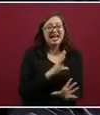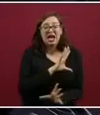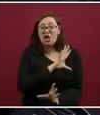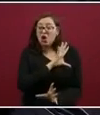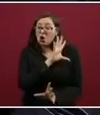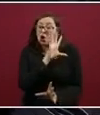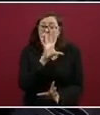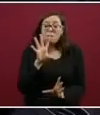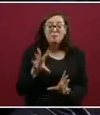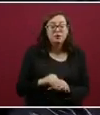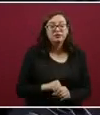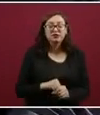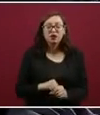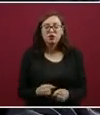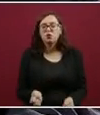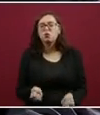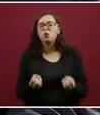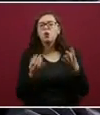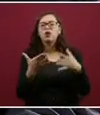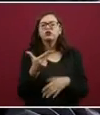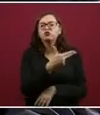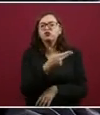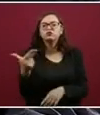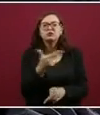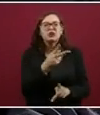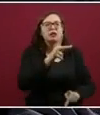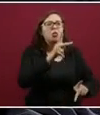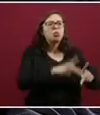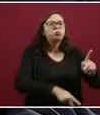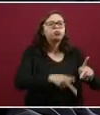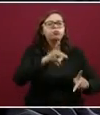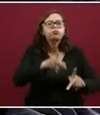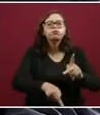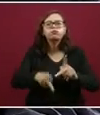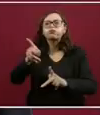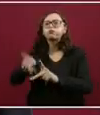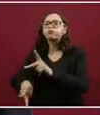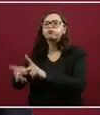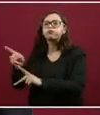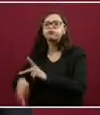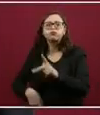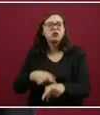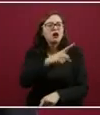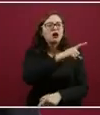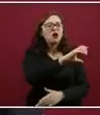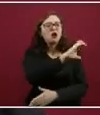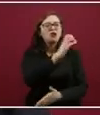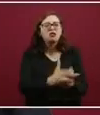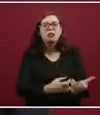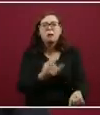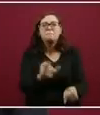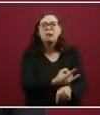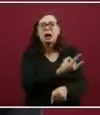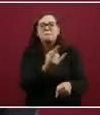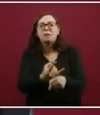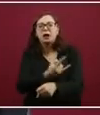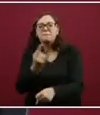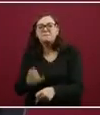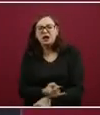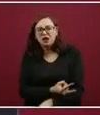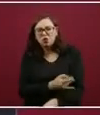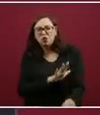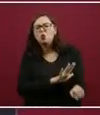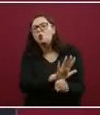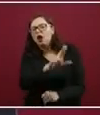que quedaron inconclusos, las empresas que no cumplieron el tipo de contrato de